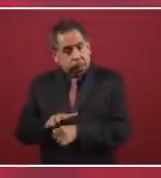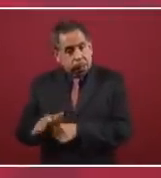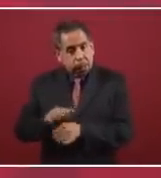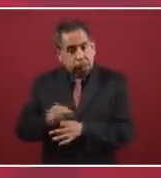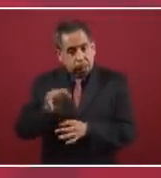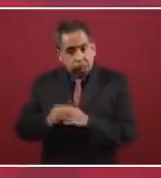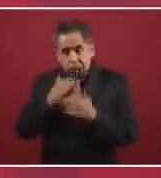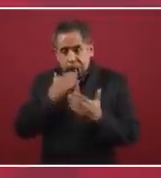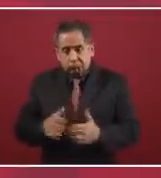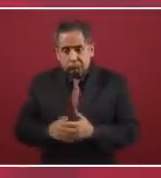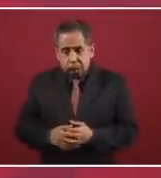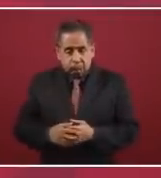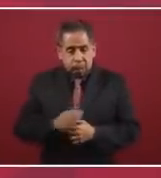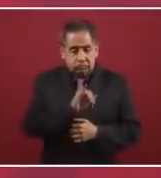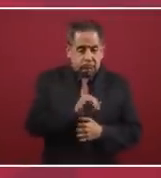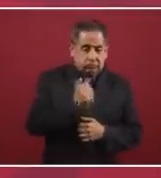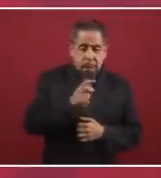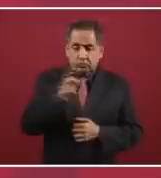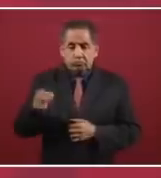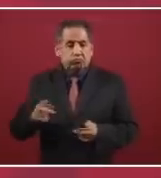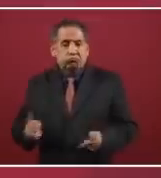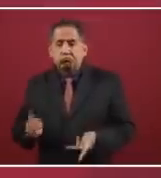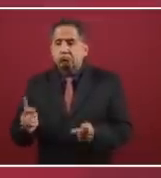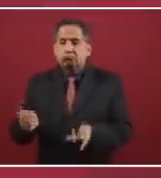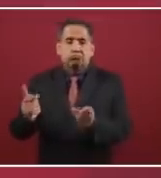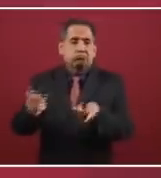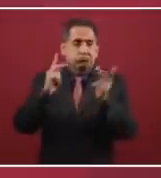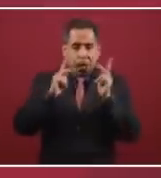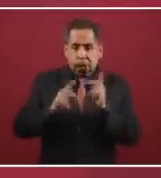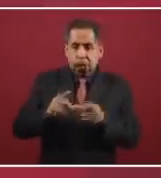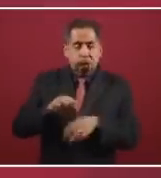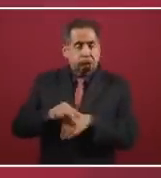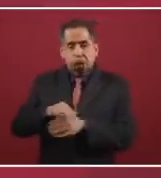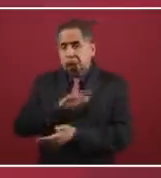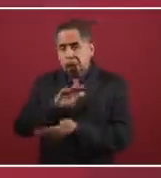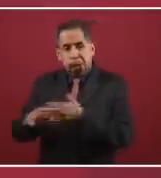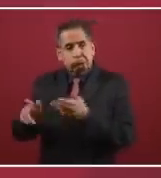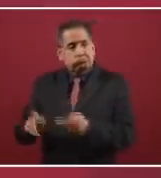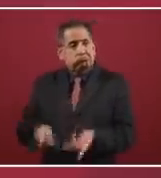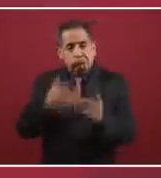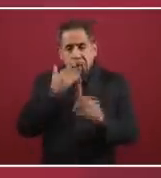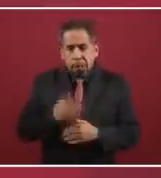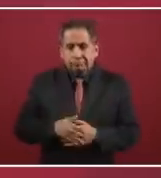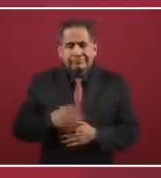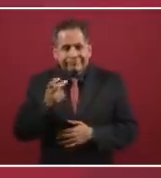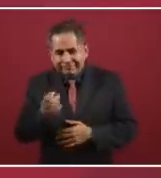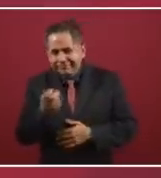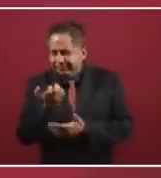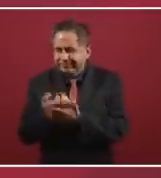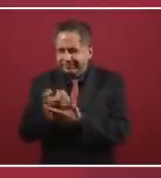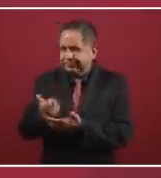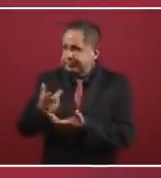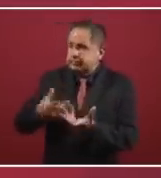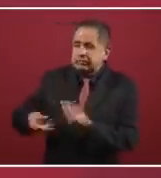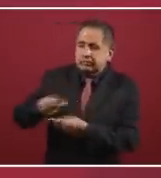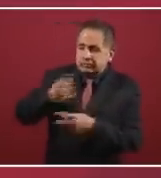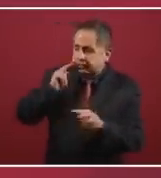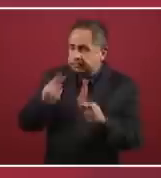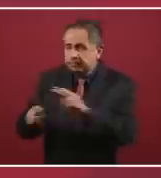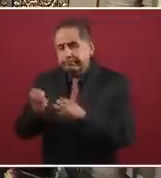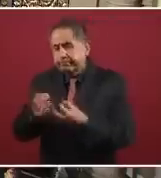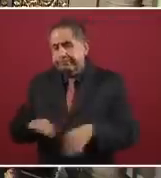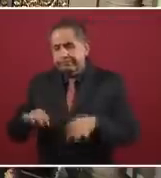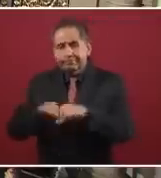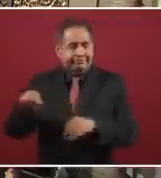una el jueves y otra el domingo, y termina la carne. Esa es la economía popular, esa nos importa